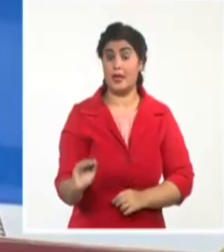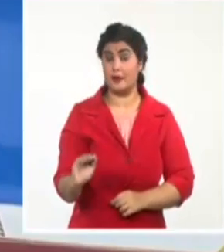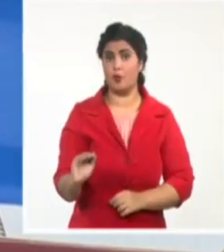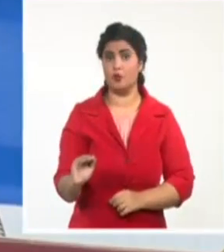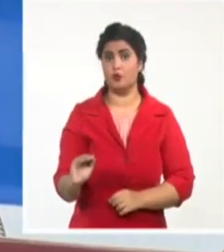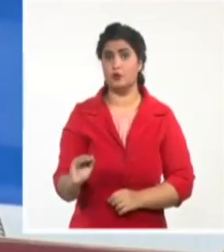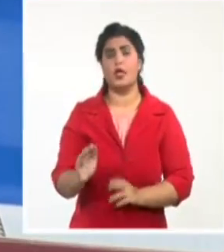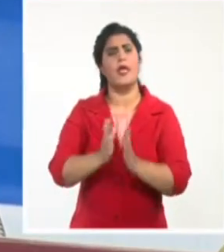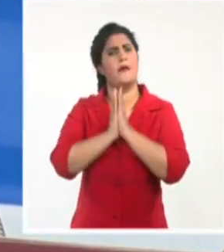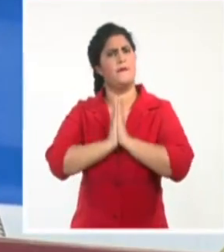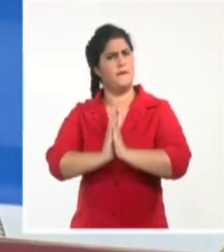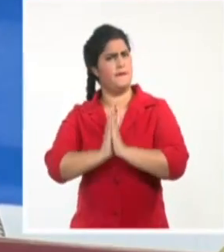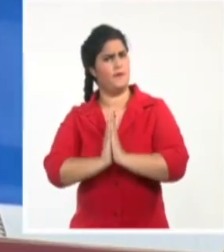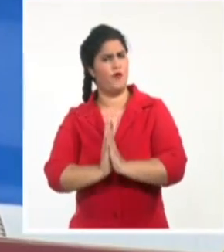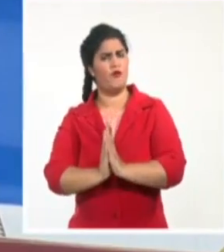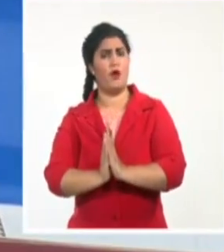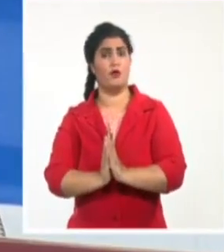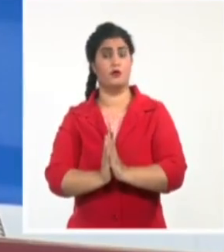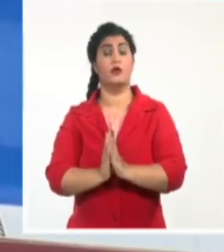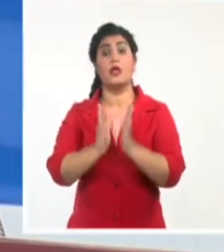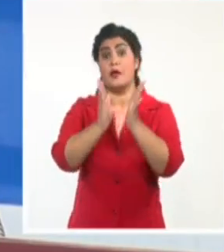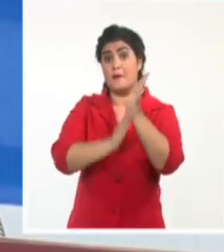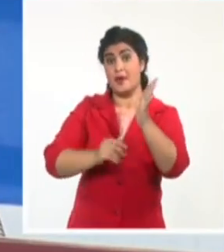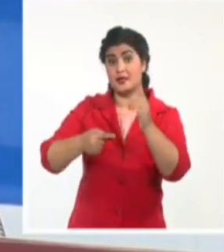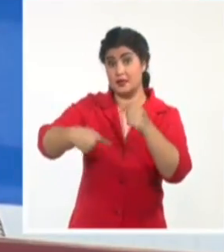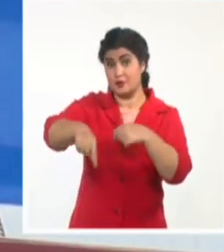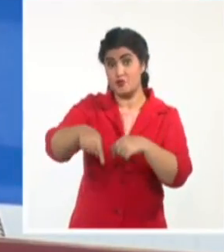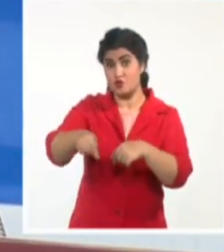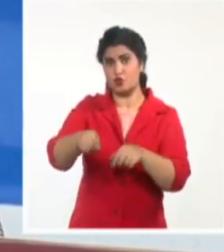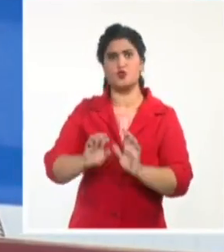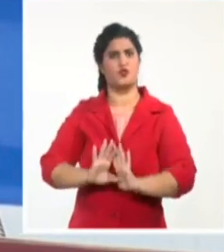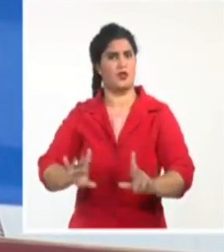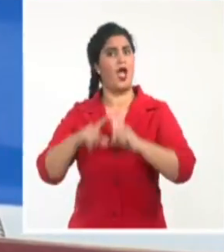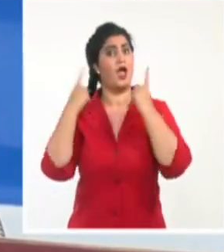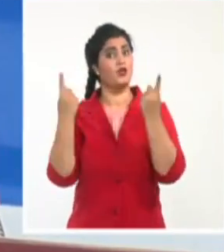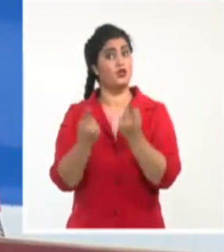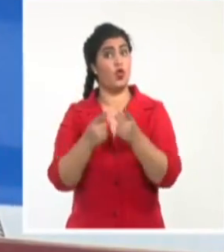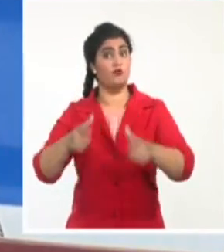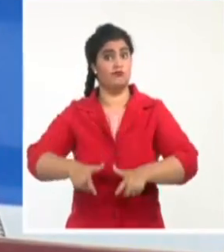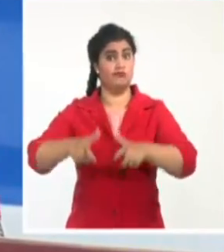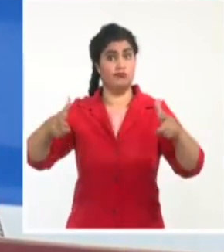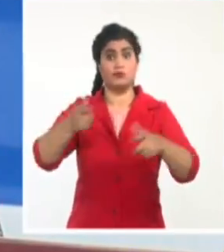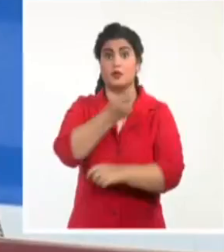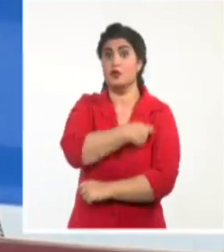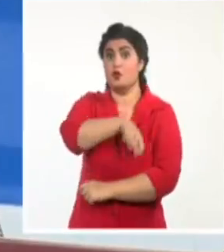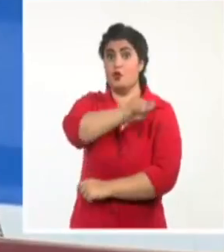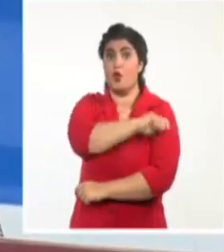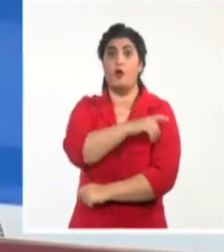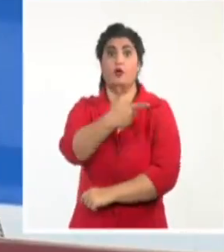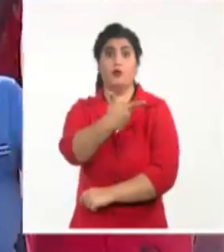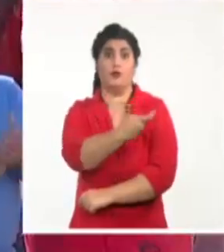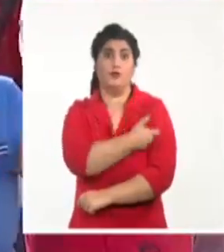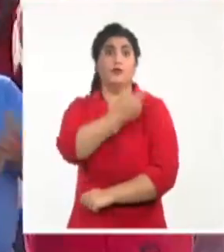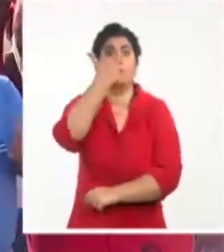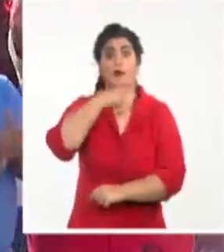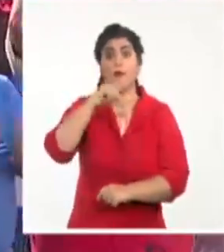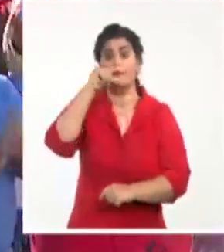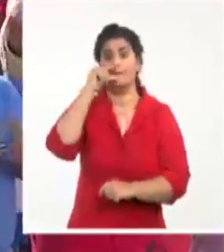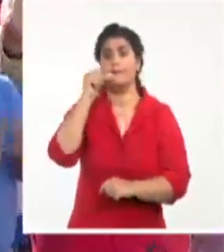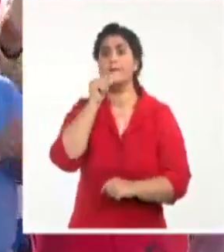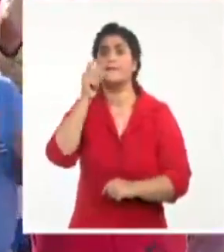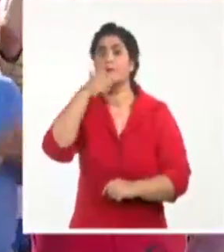la inmunización de toda su población con Abdala, vacuna 100% cubana.